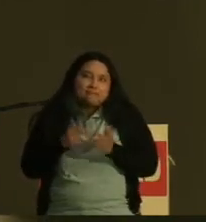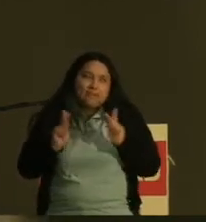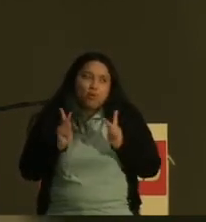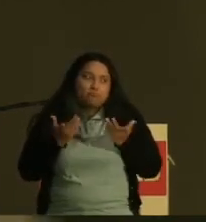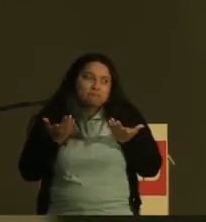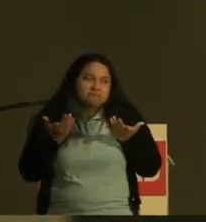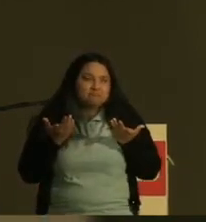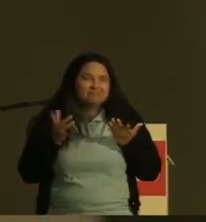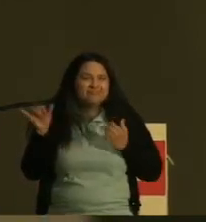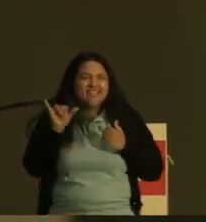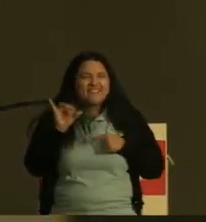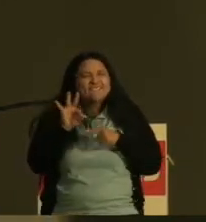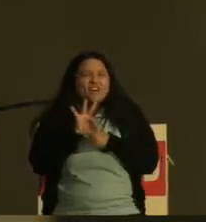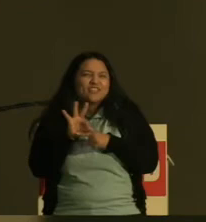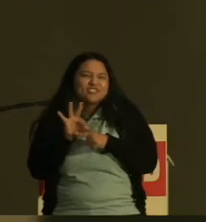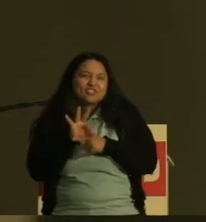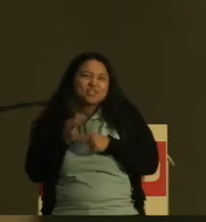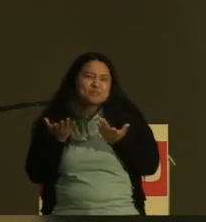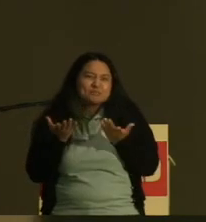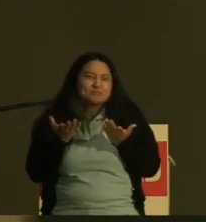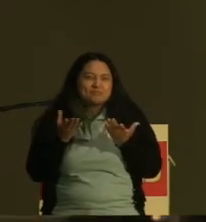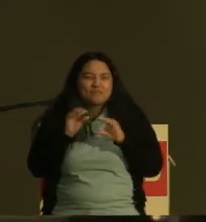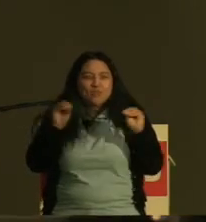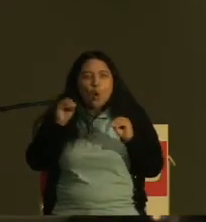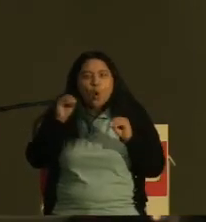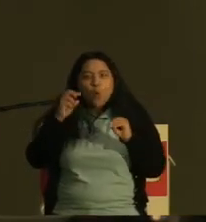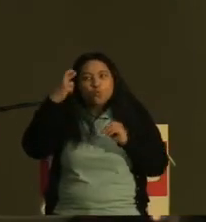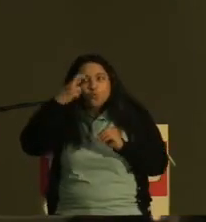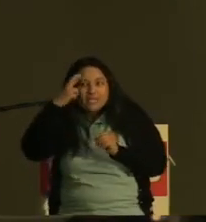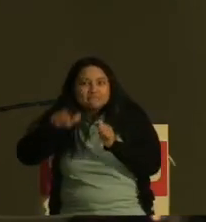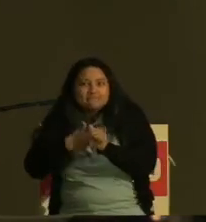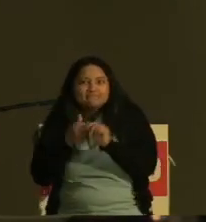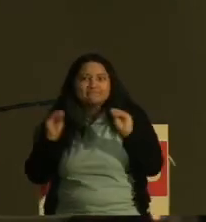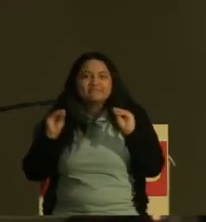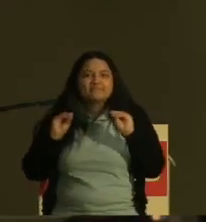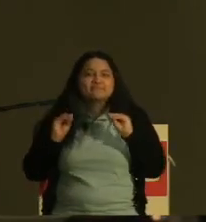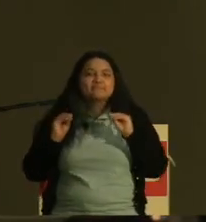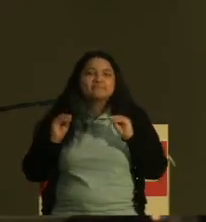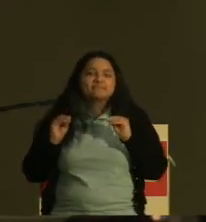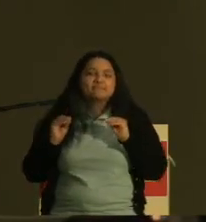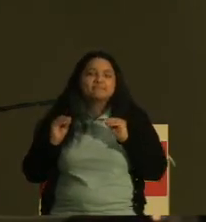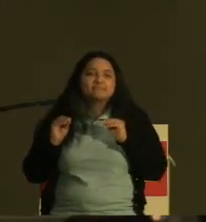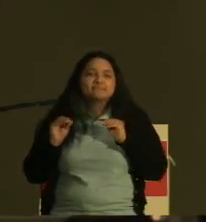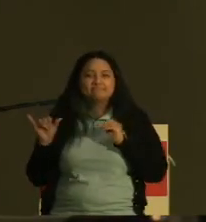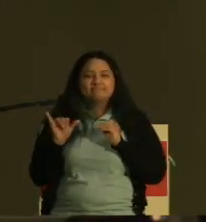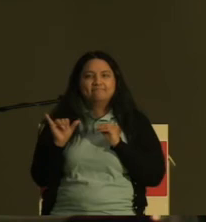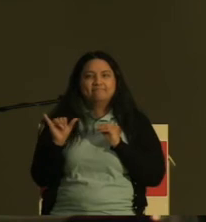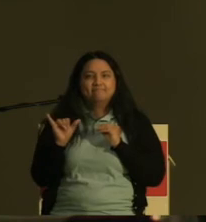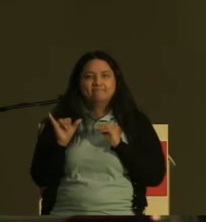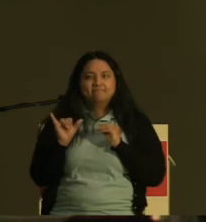como pulsión, pero tampoco es patológico. Porque eso también está también ya normado,